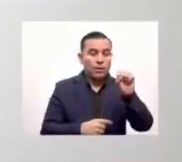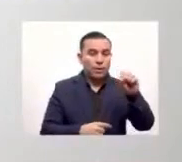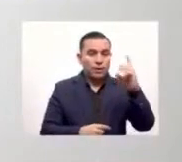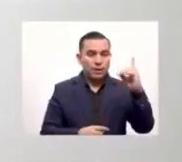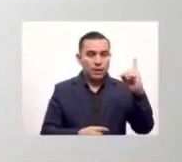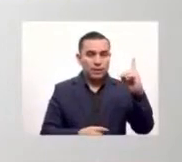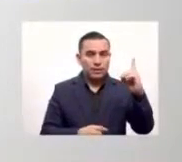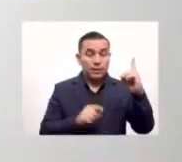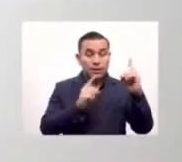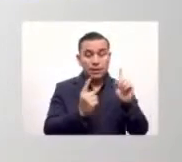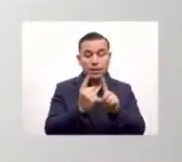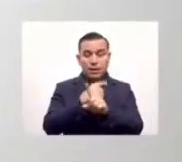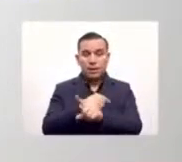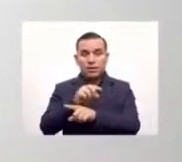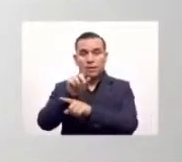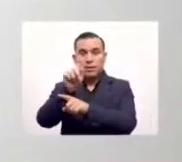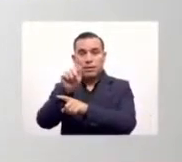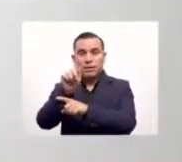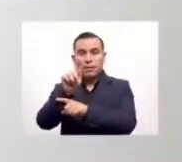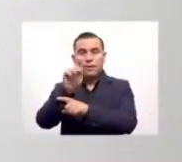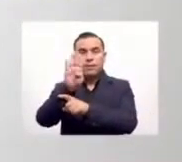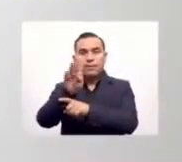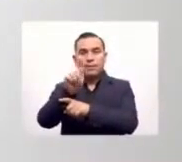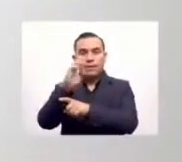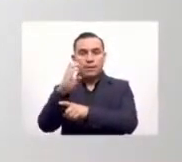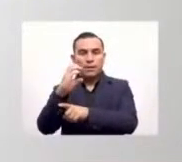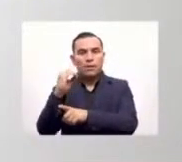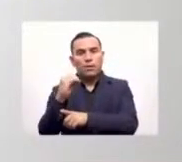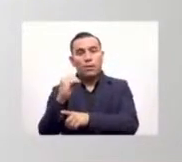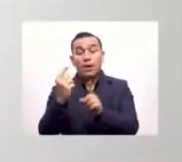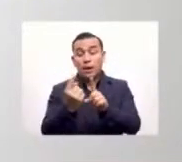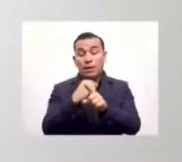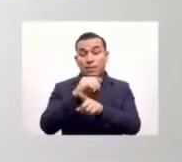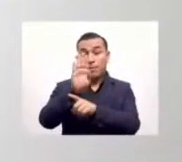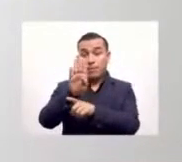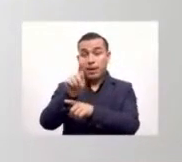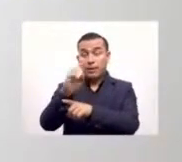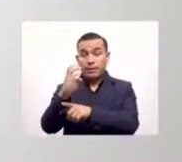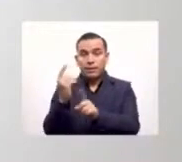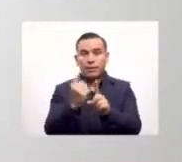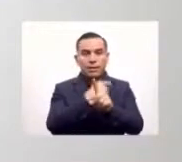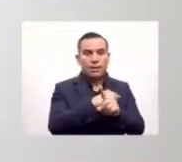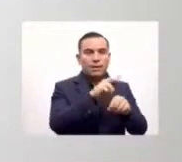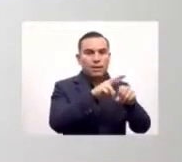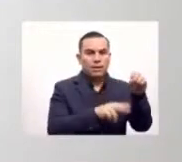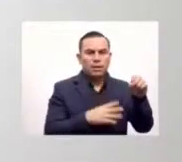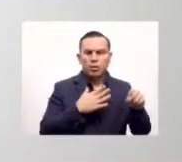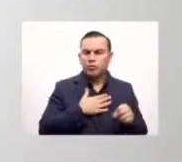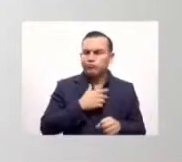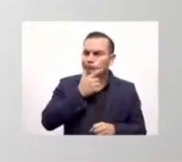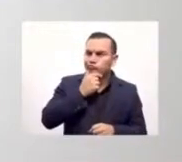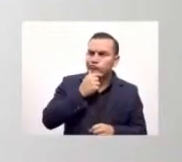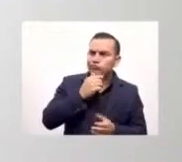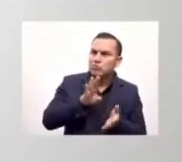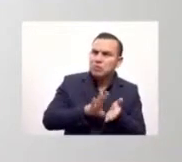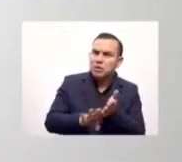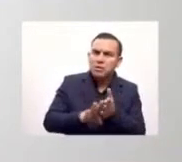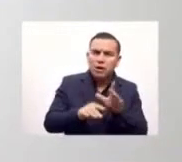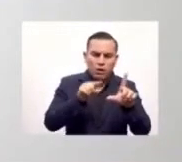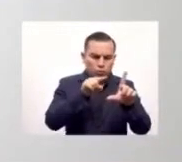con su ley fintech, y lo podemos hacer bien. Nada más que hay que hacerlo responsablemente,